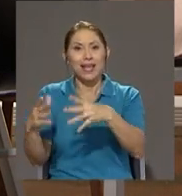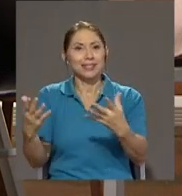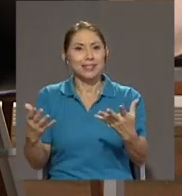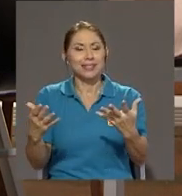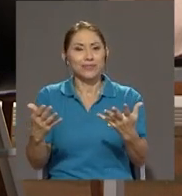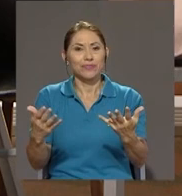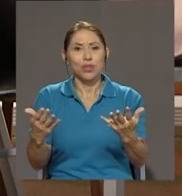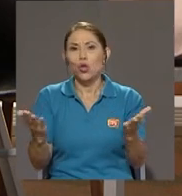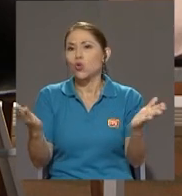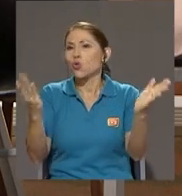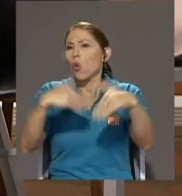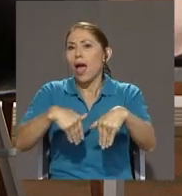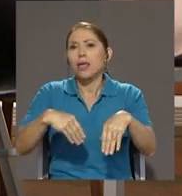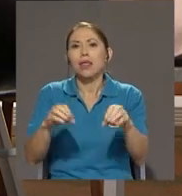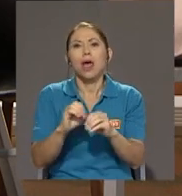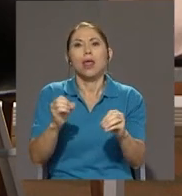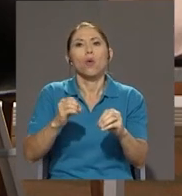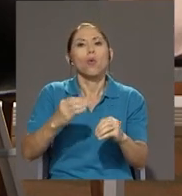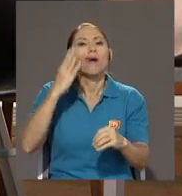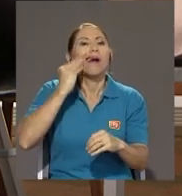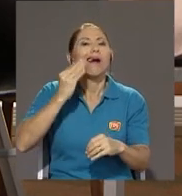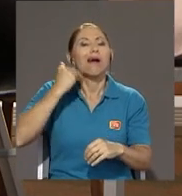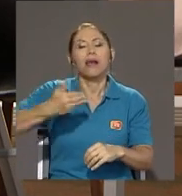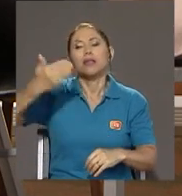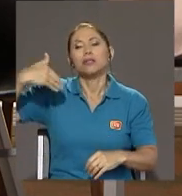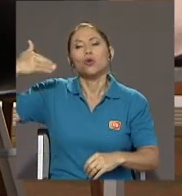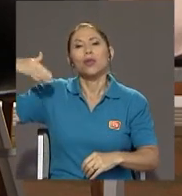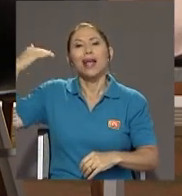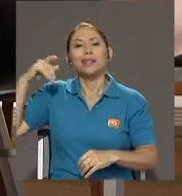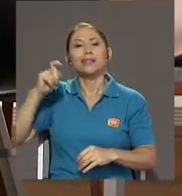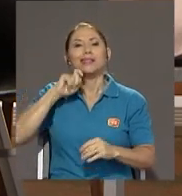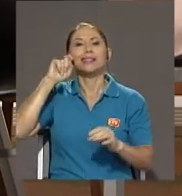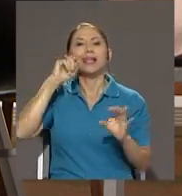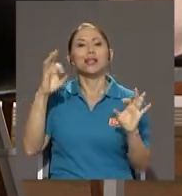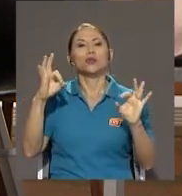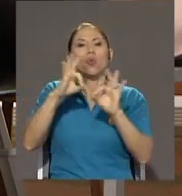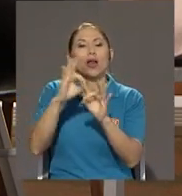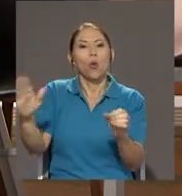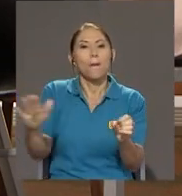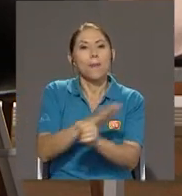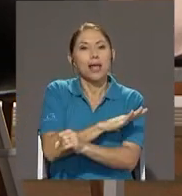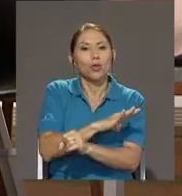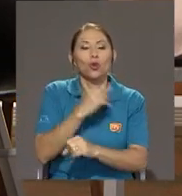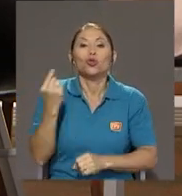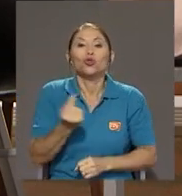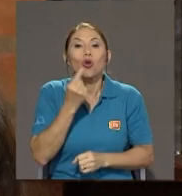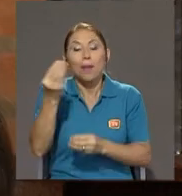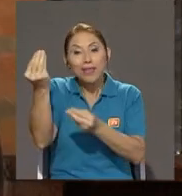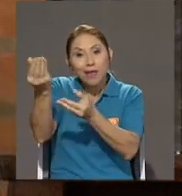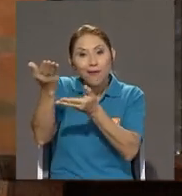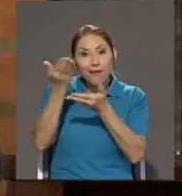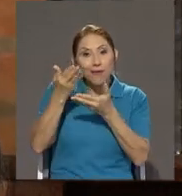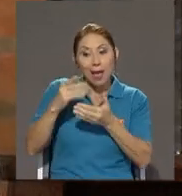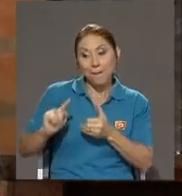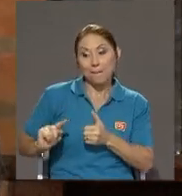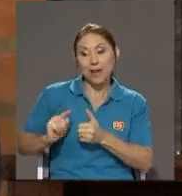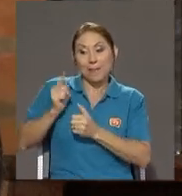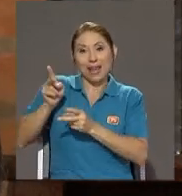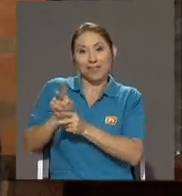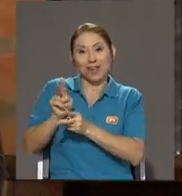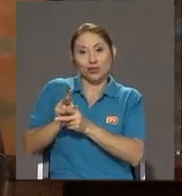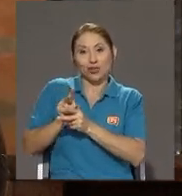el historial sexual completo, sino que se tiene información sobre la primera relación sexual y las relaciones de los